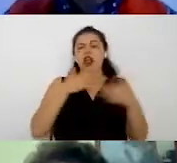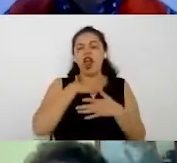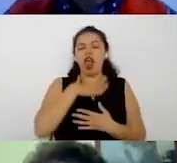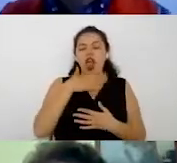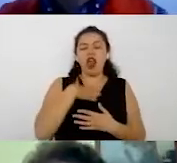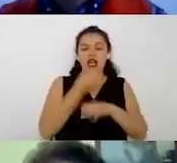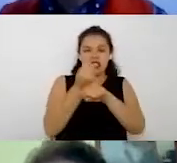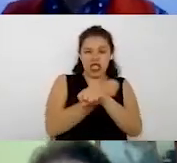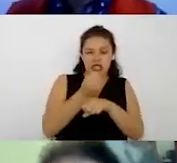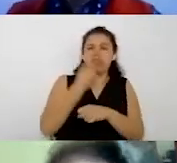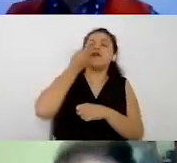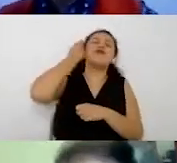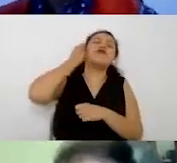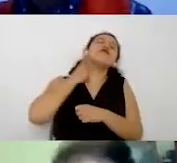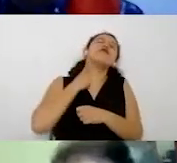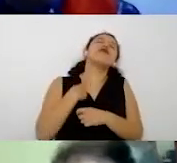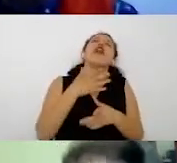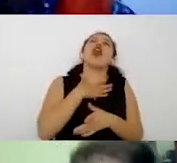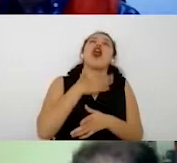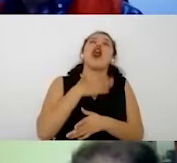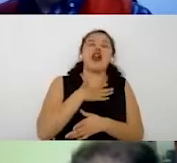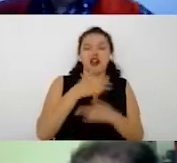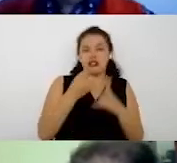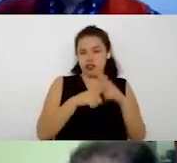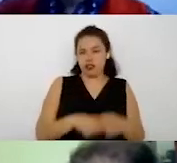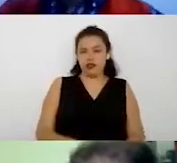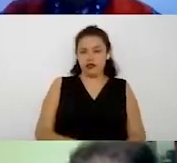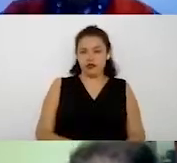propia sangre. ¿Ok? Ahora bien,